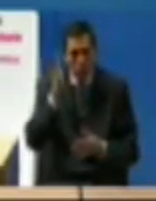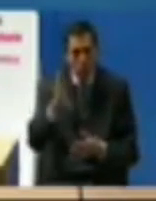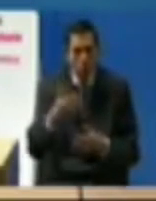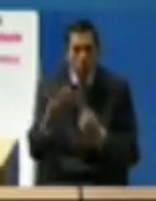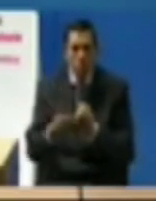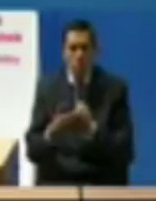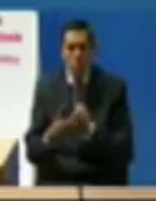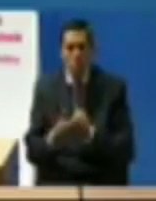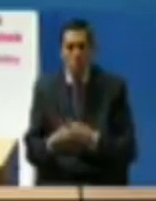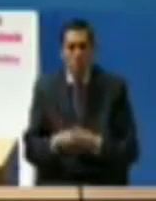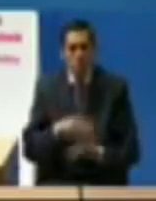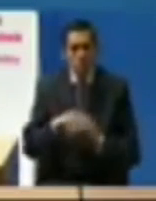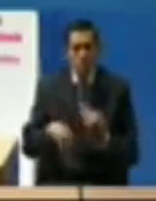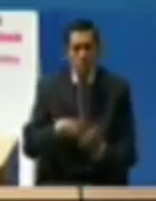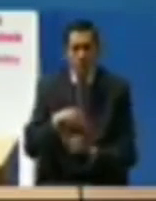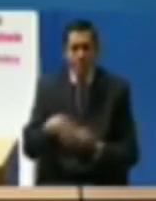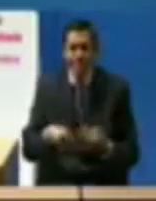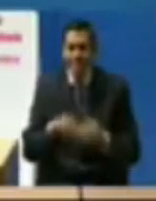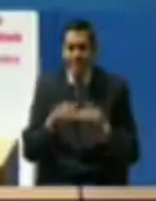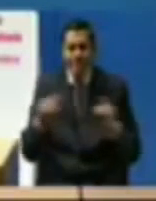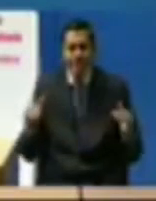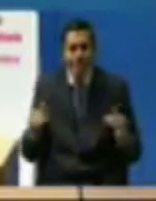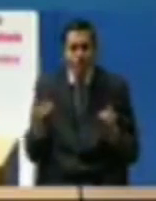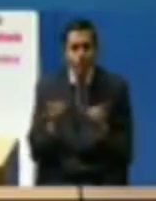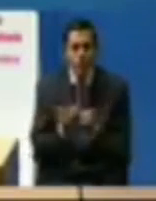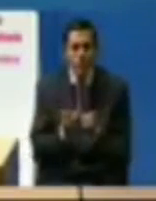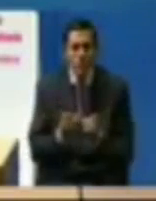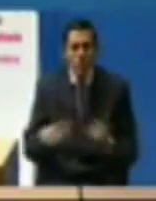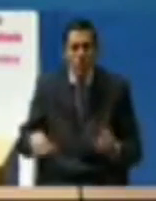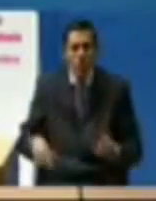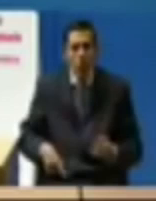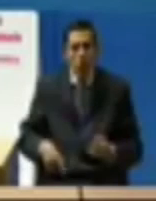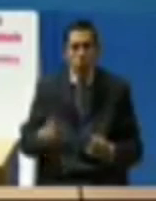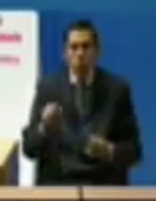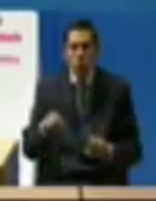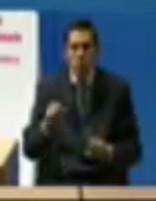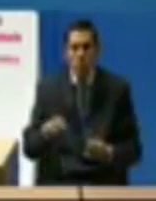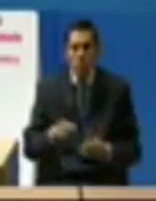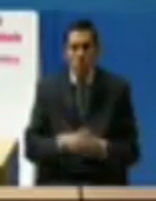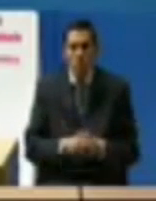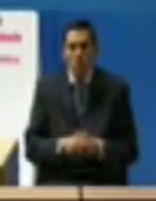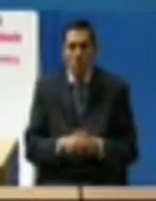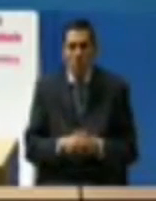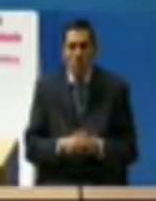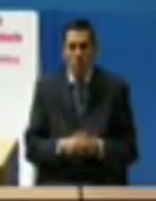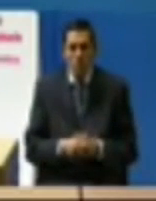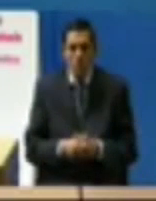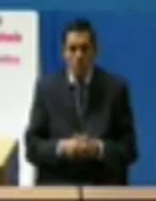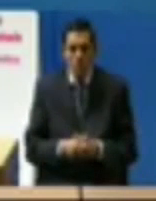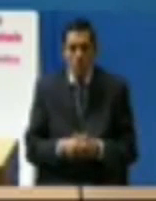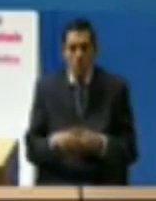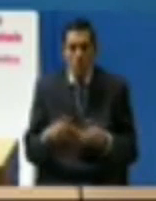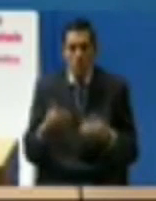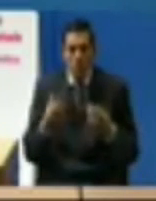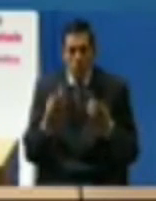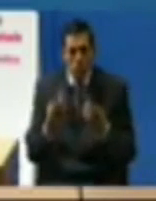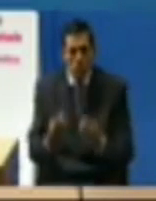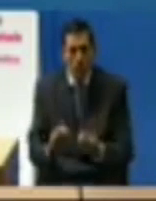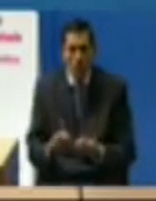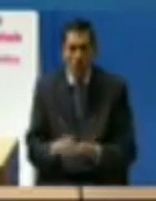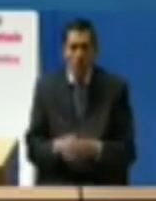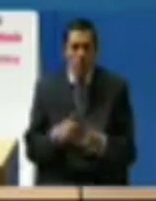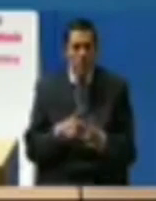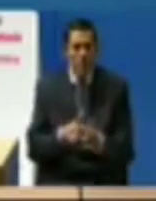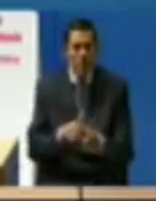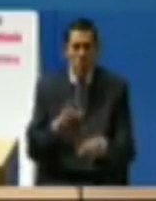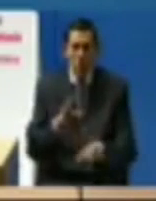en todos los cargos públicos, ¿por qué no? Contar con esta valiosa información nos permitirá estudiar y dar seguimiento de los